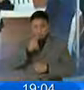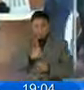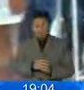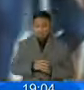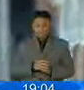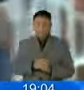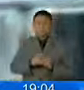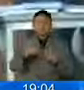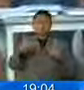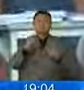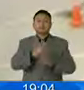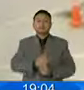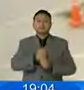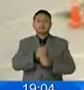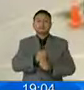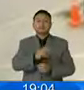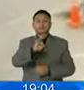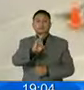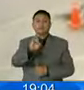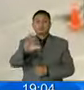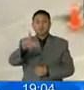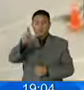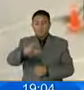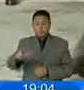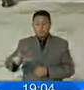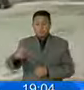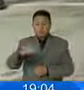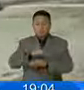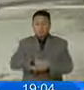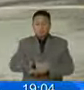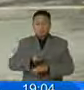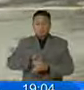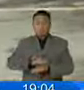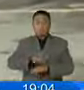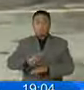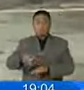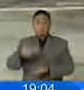que respecta a la seguridad, 75 individuos fueron detenidos por